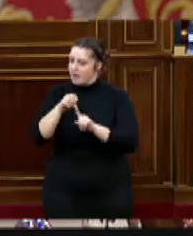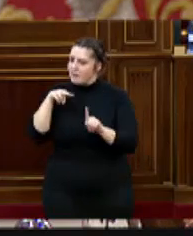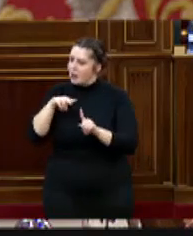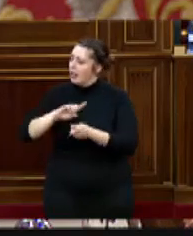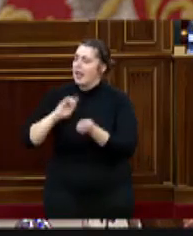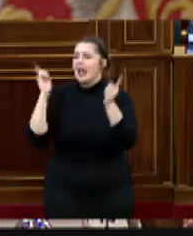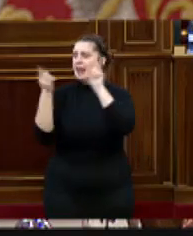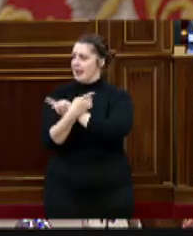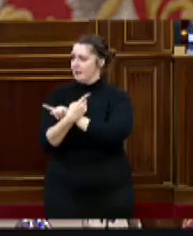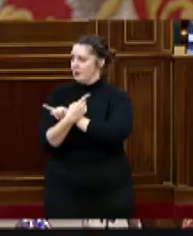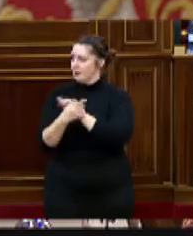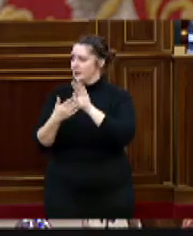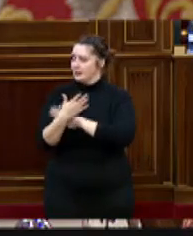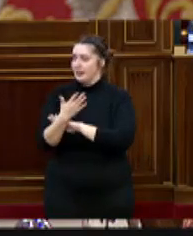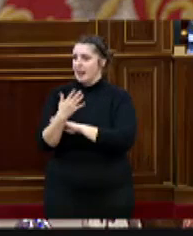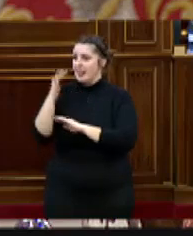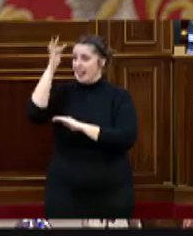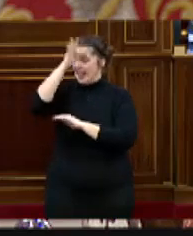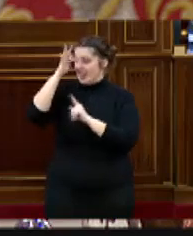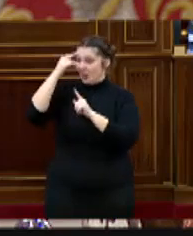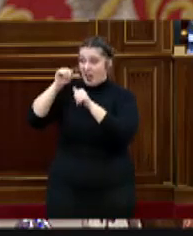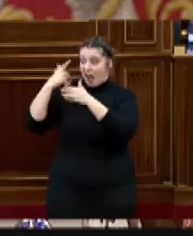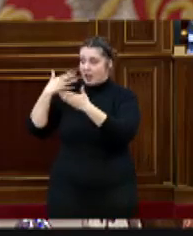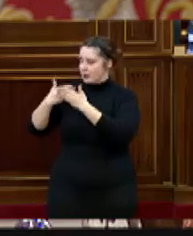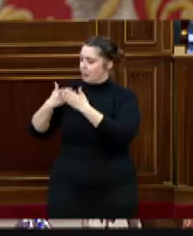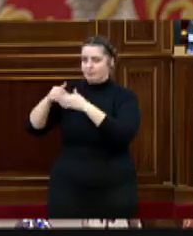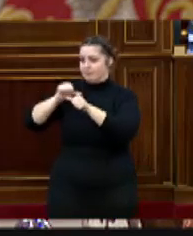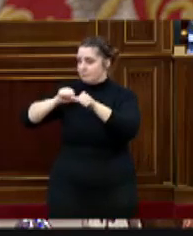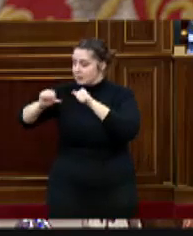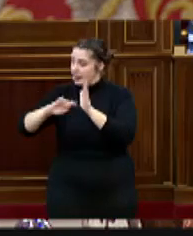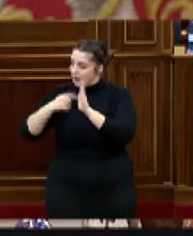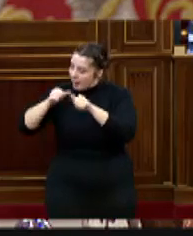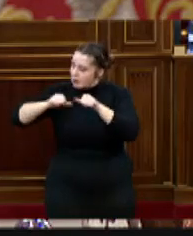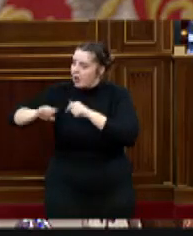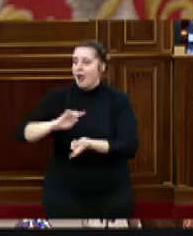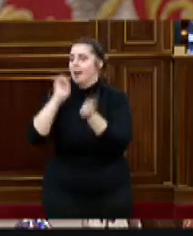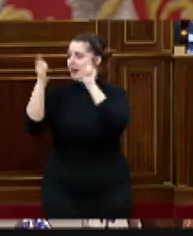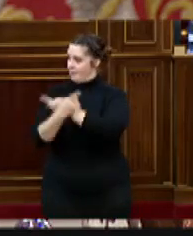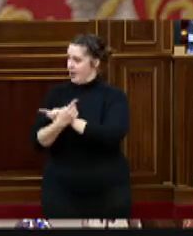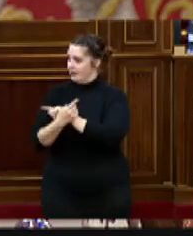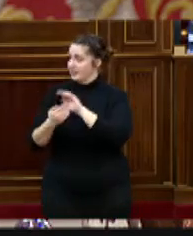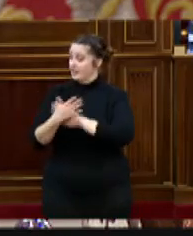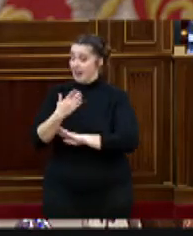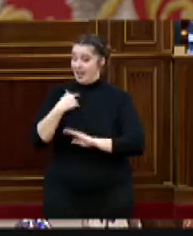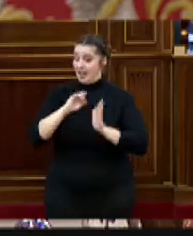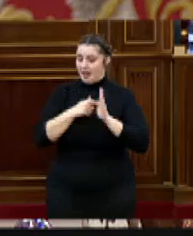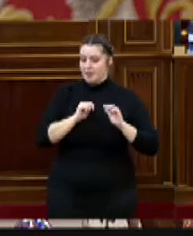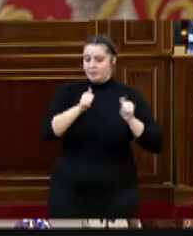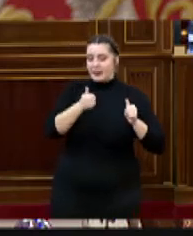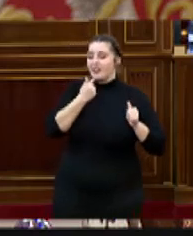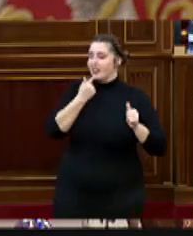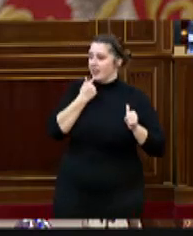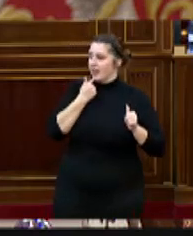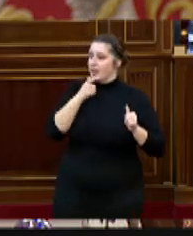cambio de paradigma En mi opinión en qué sentido se trata como indica el preámbulo de la ley de comprender